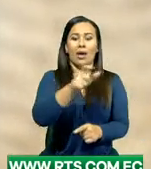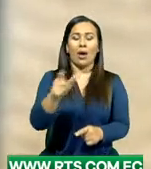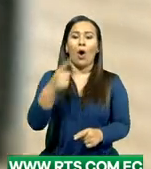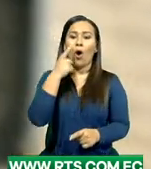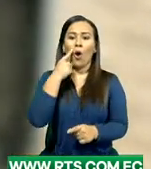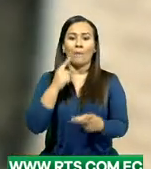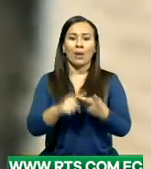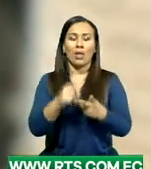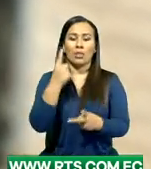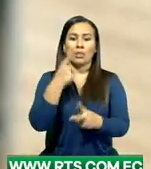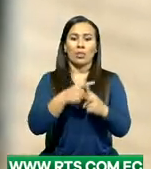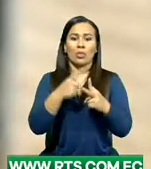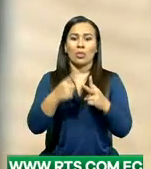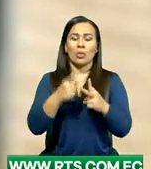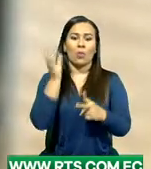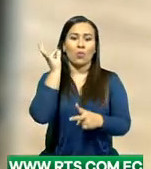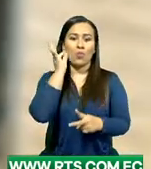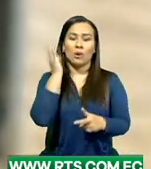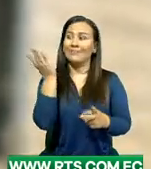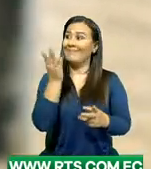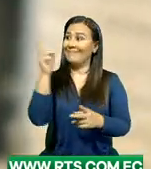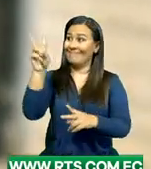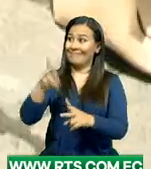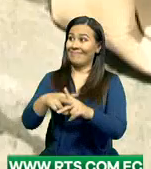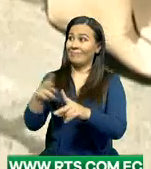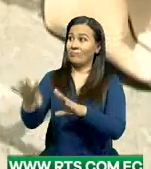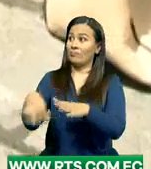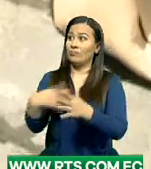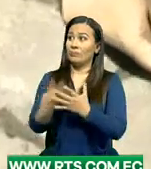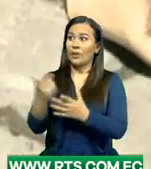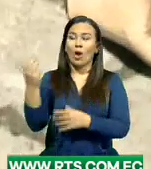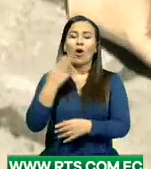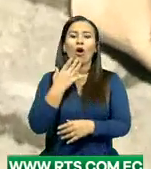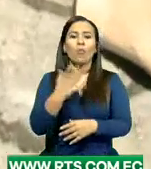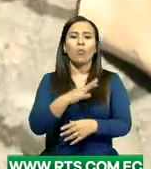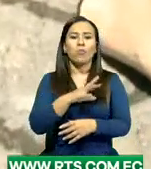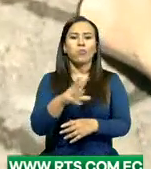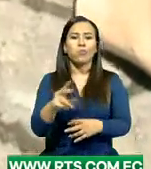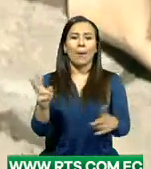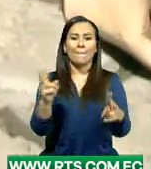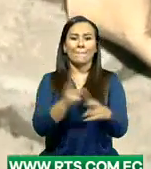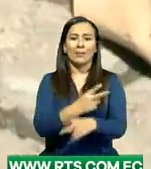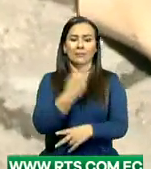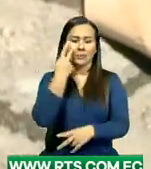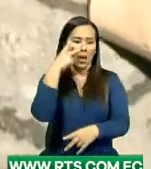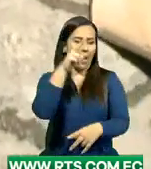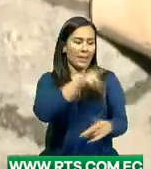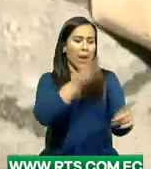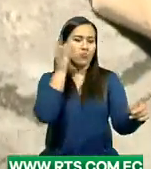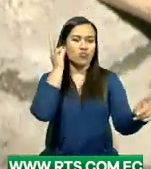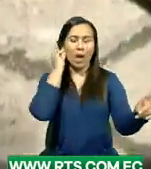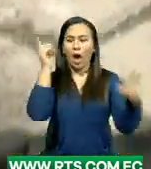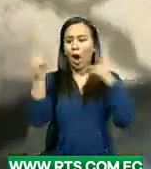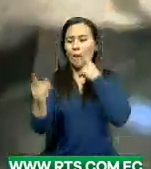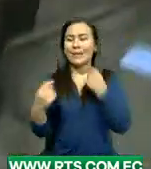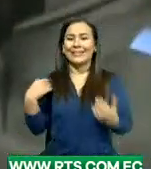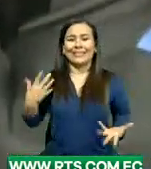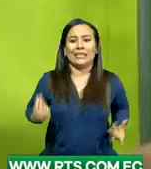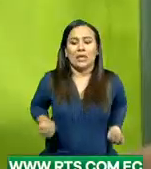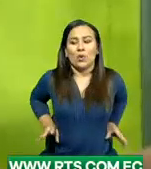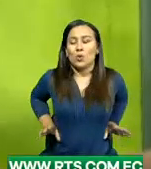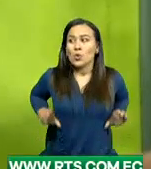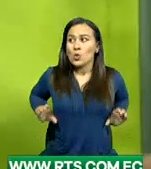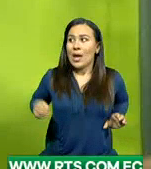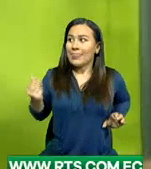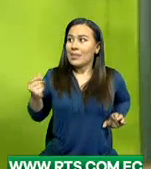parte de una presunta organización delictiva cuyo modus operandi era identificar a clientes que muevan fuertes sumas de dinero.